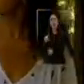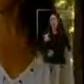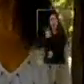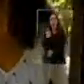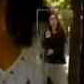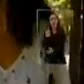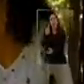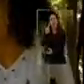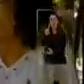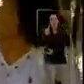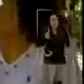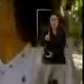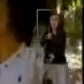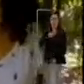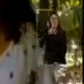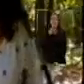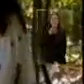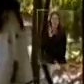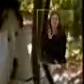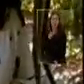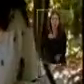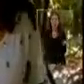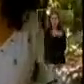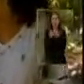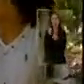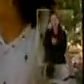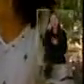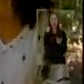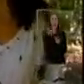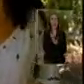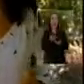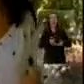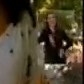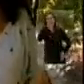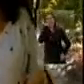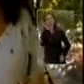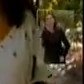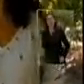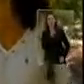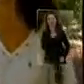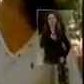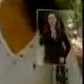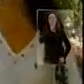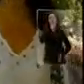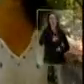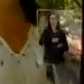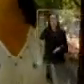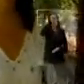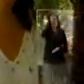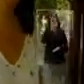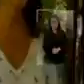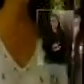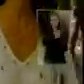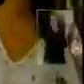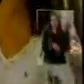o una copita de vino. Seguramente mis amigos se van a reír. ¿A dónde la viste que tomáis la botella